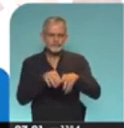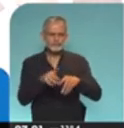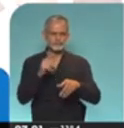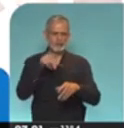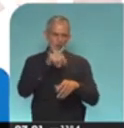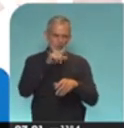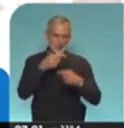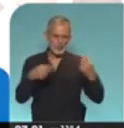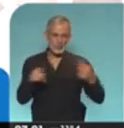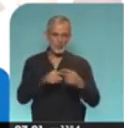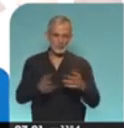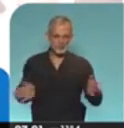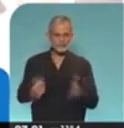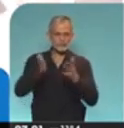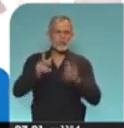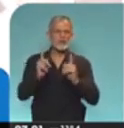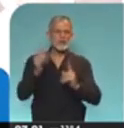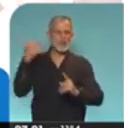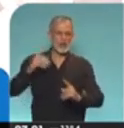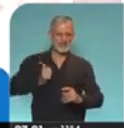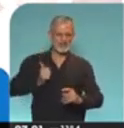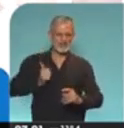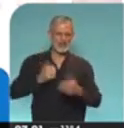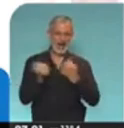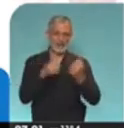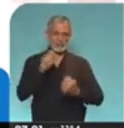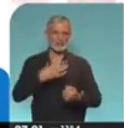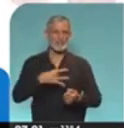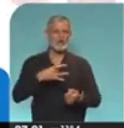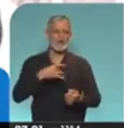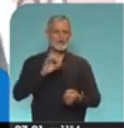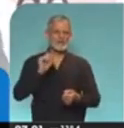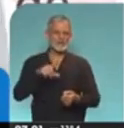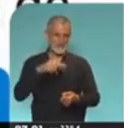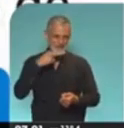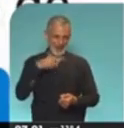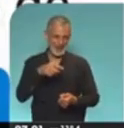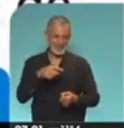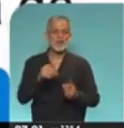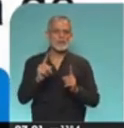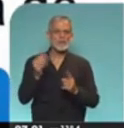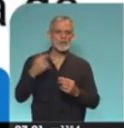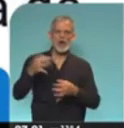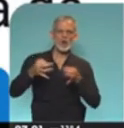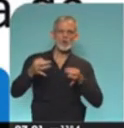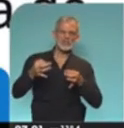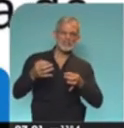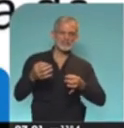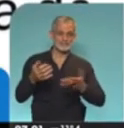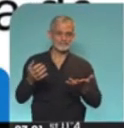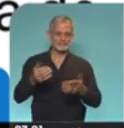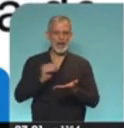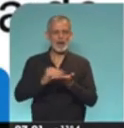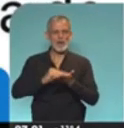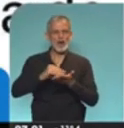promueve el uso de la metodología de los Falcón Verdes para impartir la justicia. Lo señaló el abogado Enrique